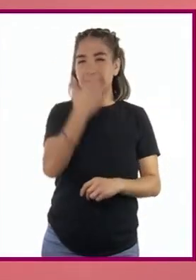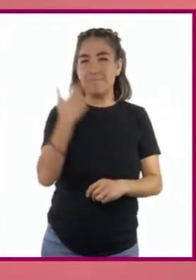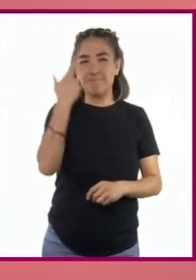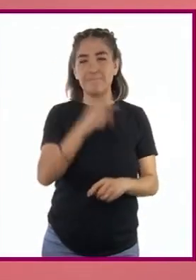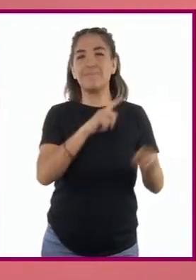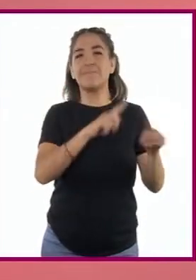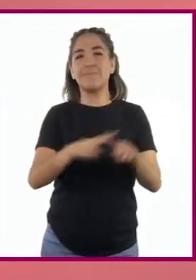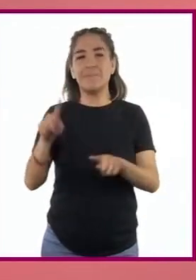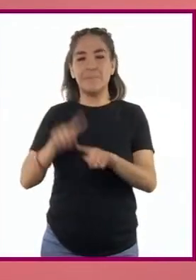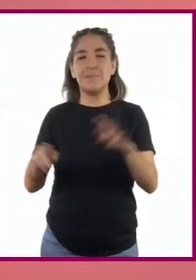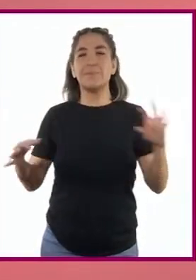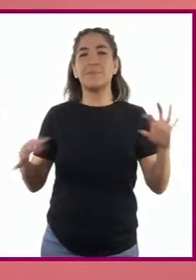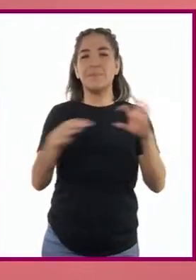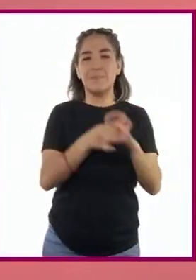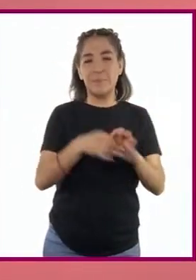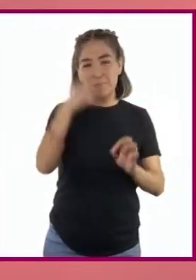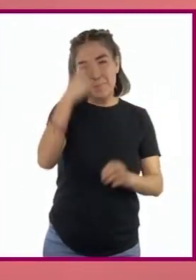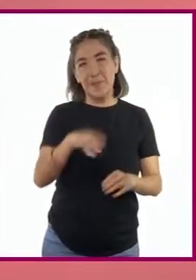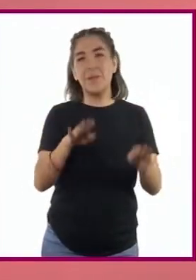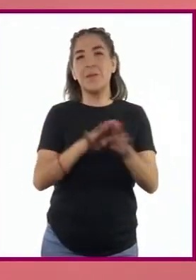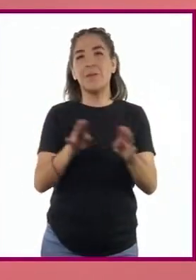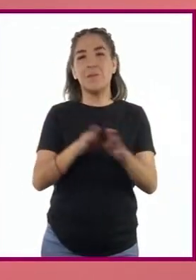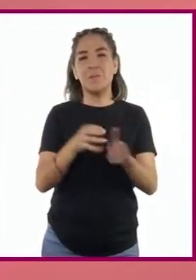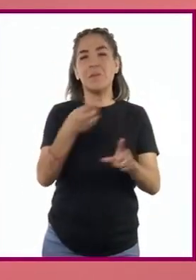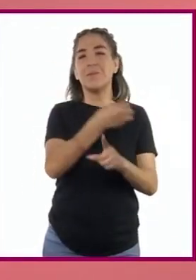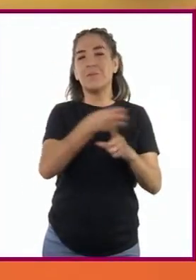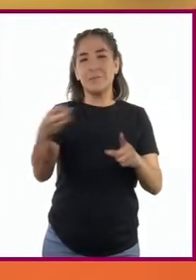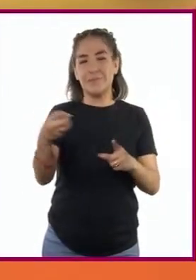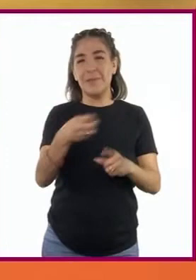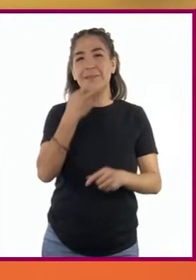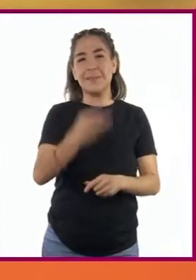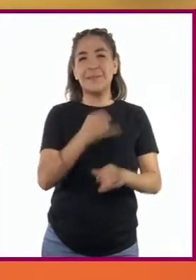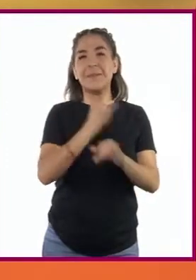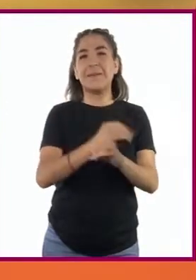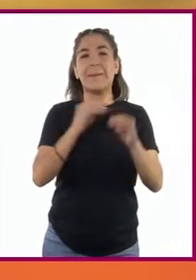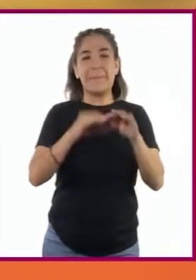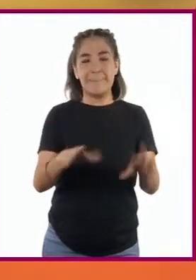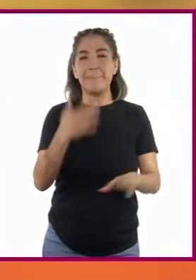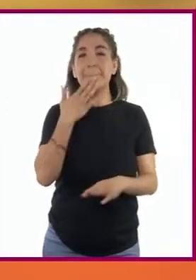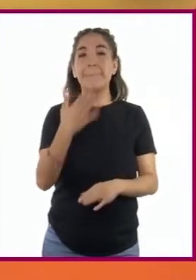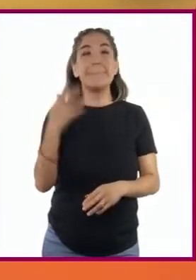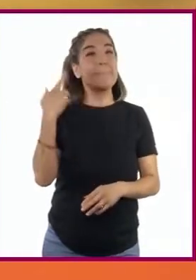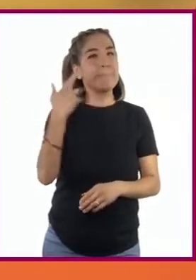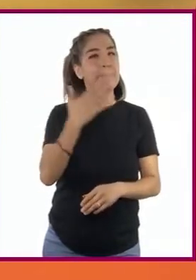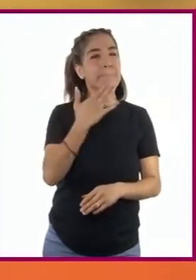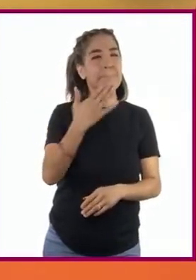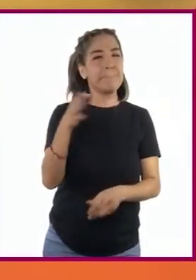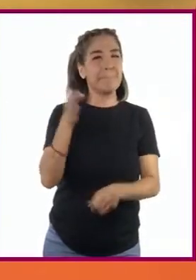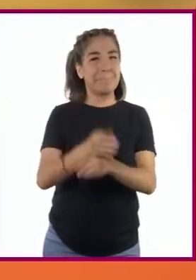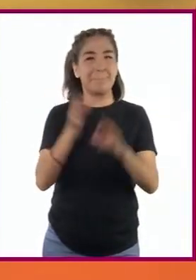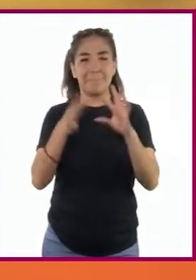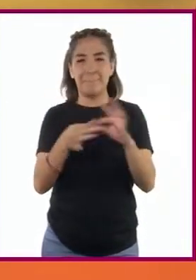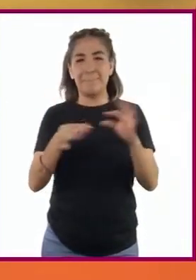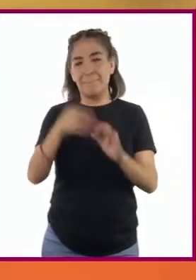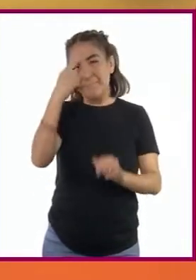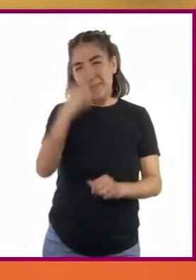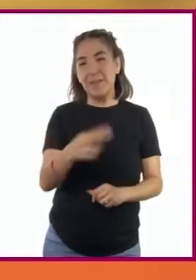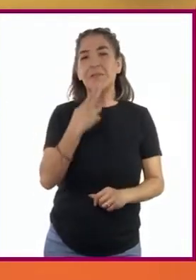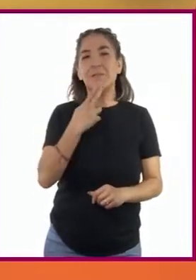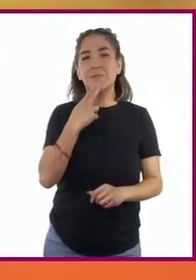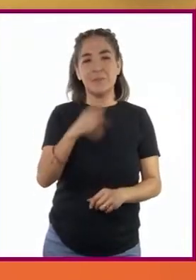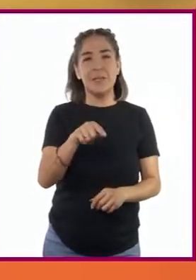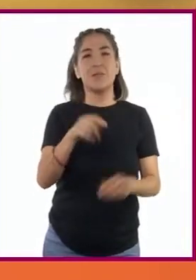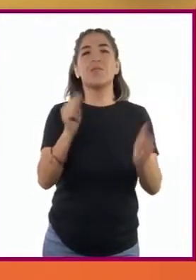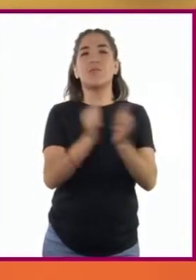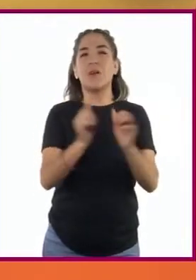los diferentes conectores para organizar la información. Eso suena importante, profesora, pues esto nos permite hacer un uso adecuado de